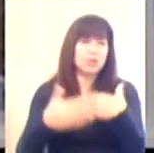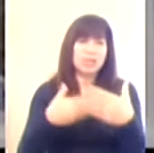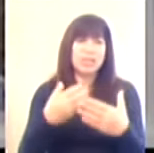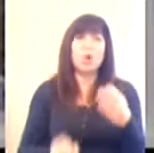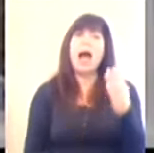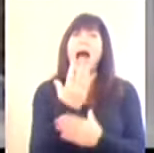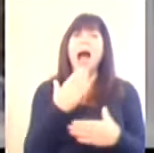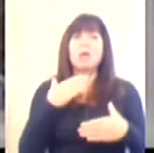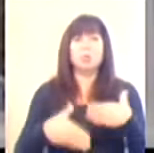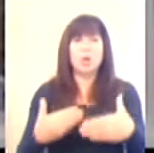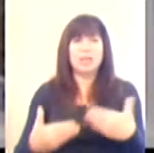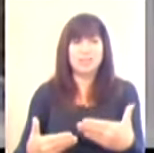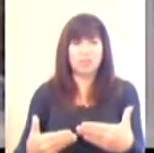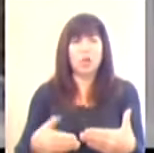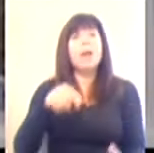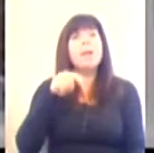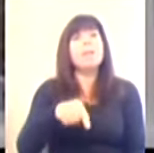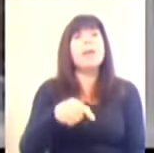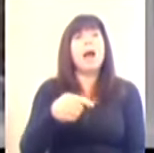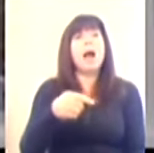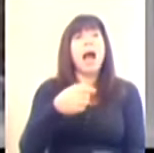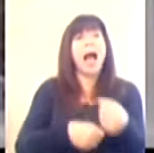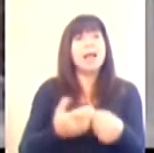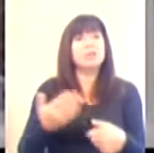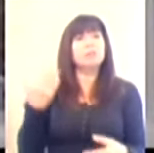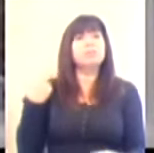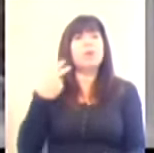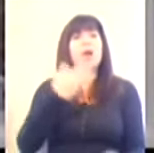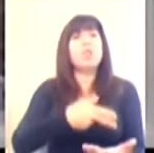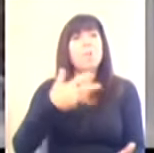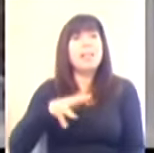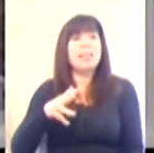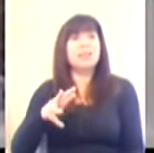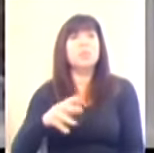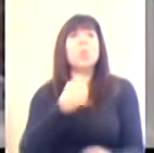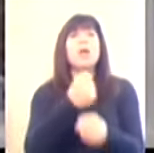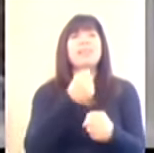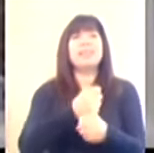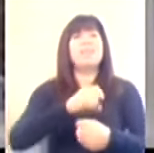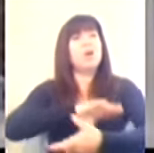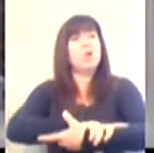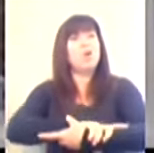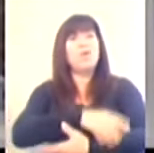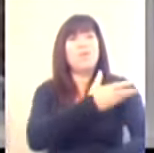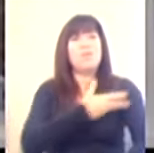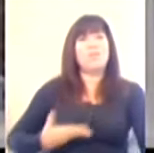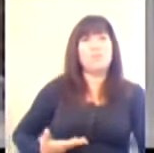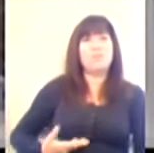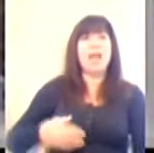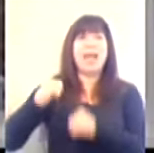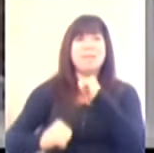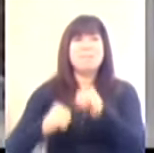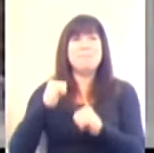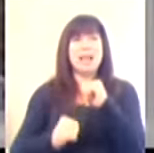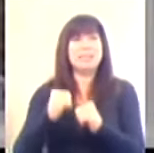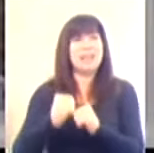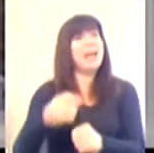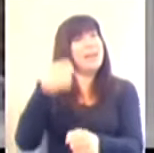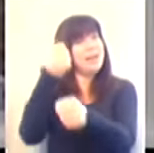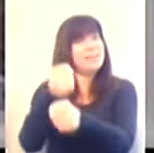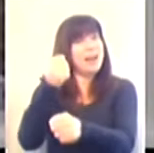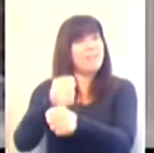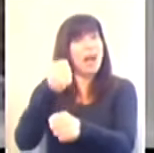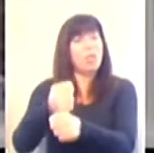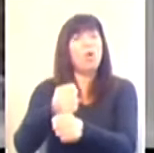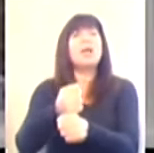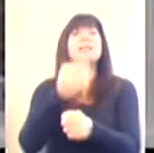actualización. El pasado año 2019, en un trabajo conjunto entre el gobierno, las empresas y los trabajadores, entre